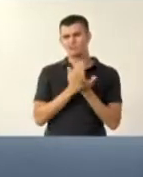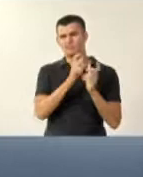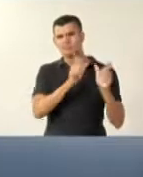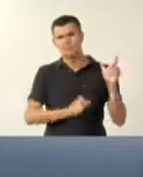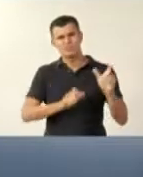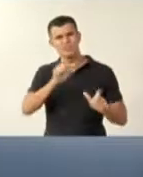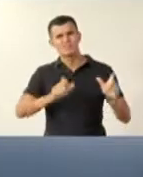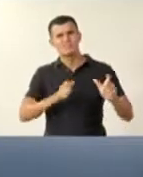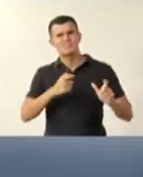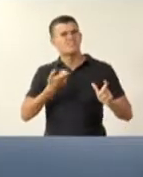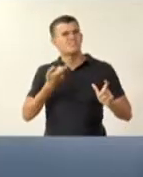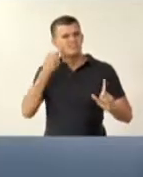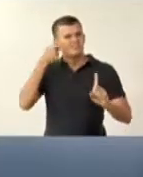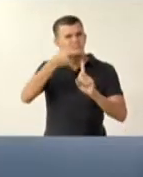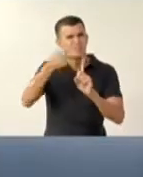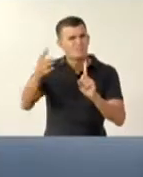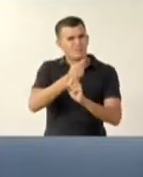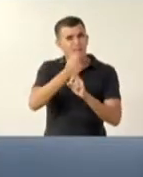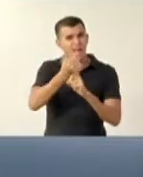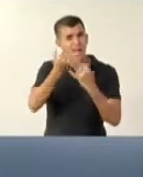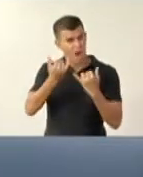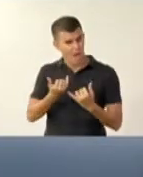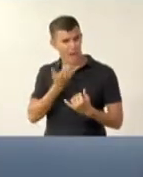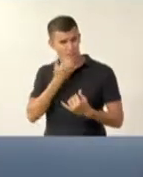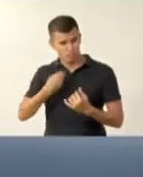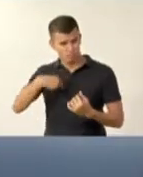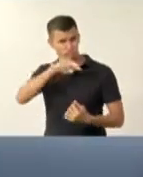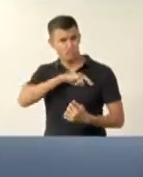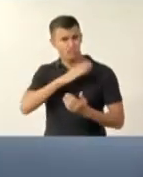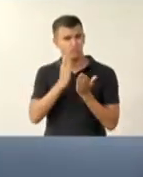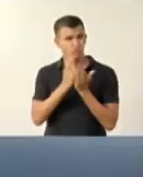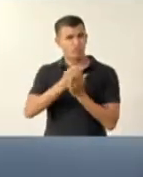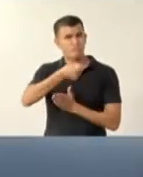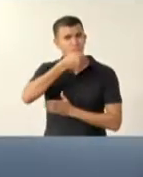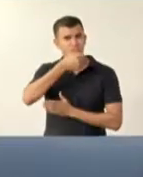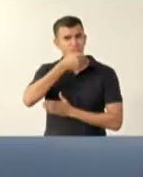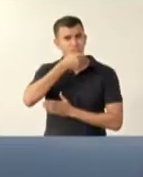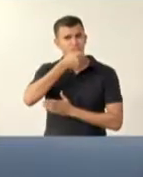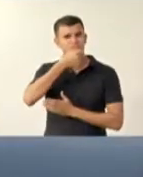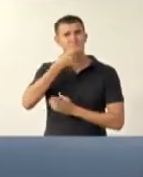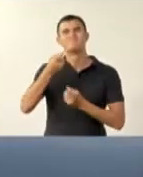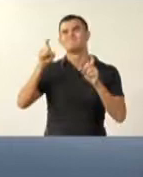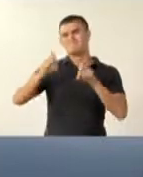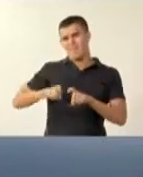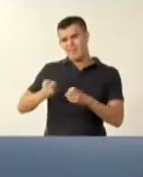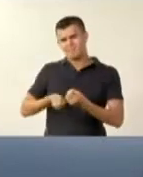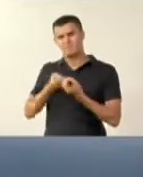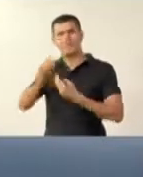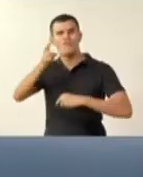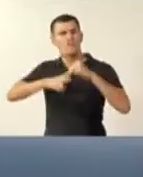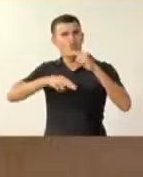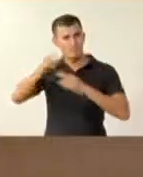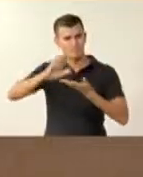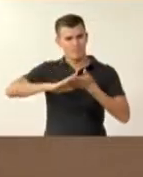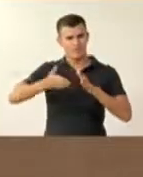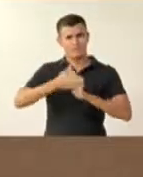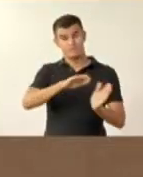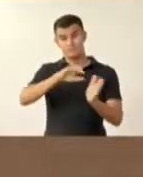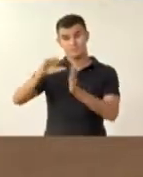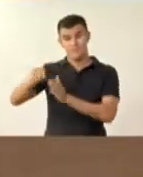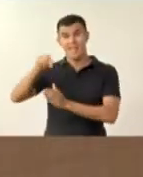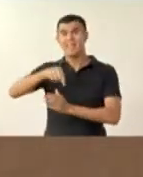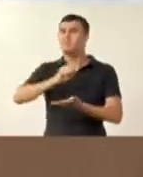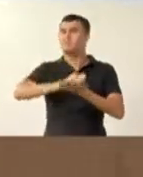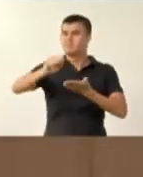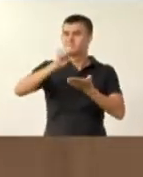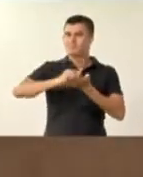labor importantísima, especialmente los estudiantes que estamos estudiando periodismo, para aportar a la construcción de paz. En el mundo de la